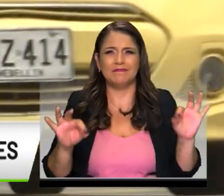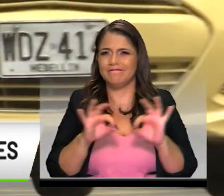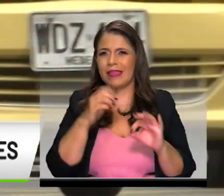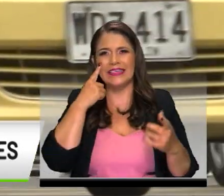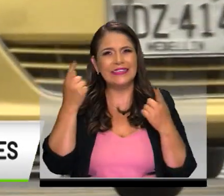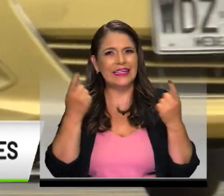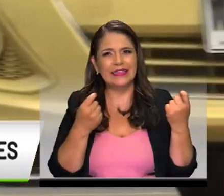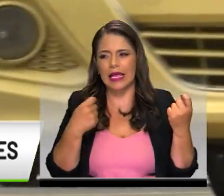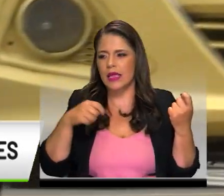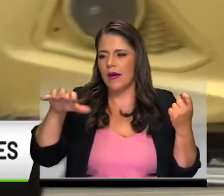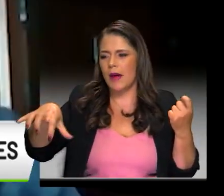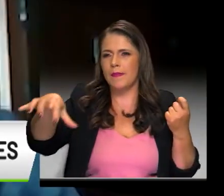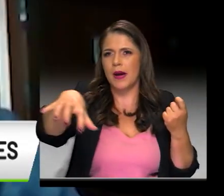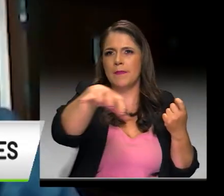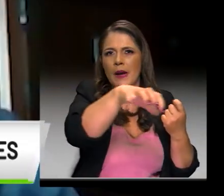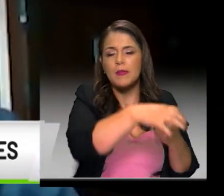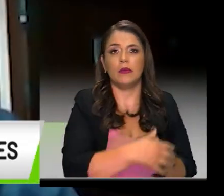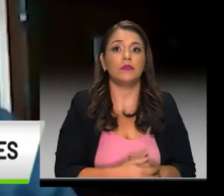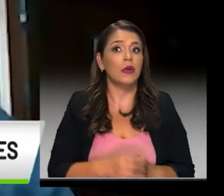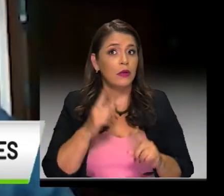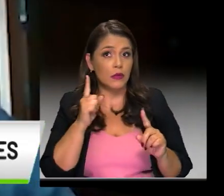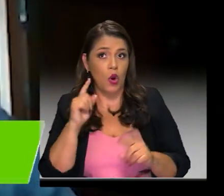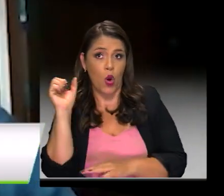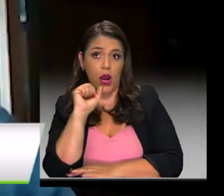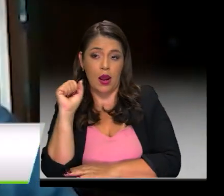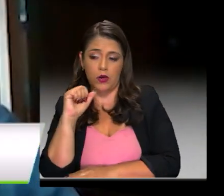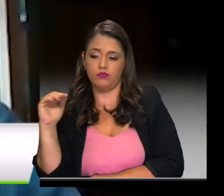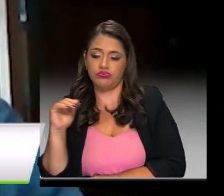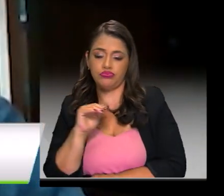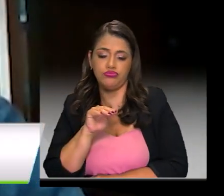estrategia por sectores. No es lo mismo